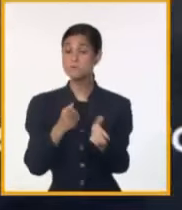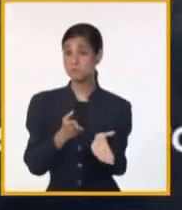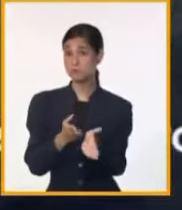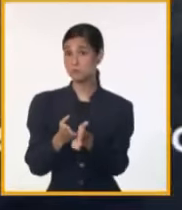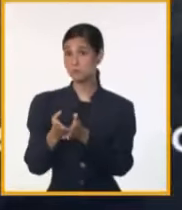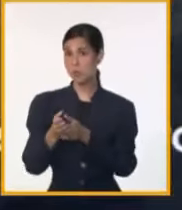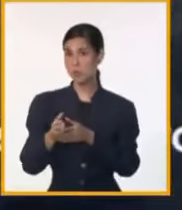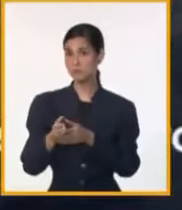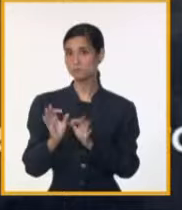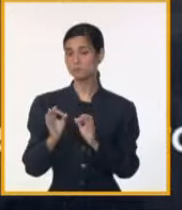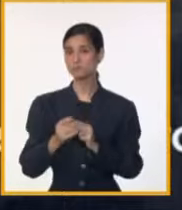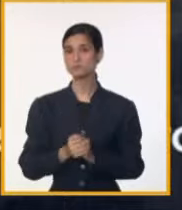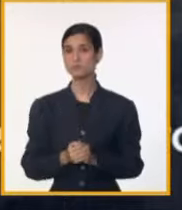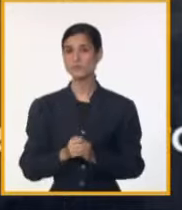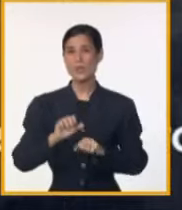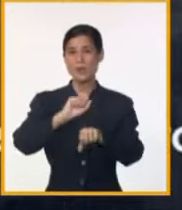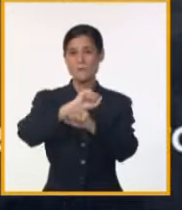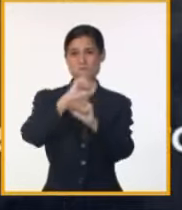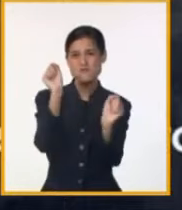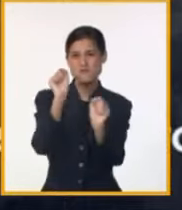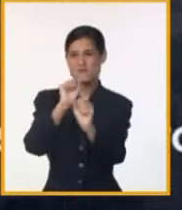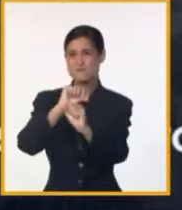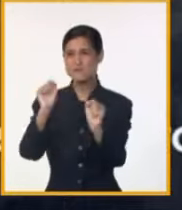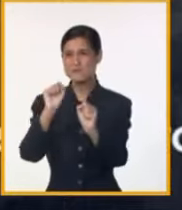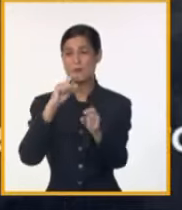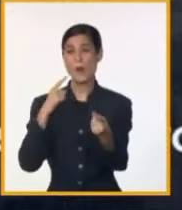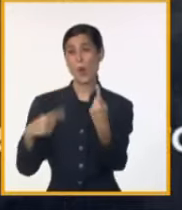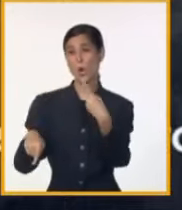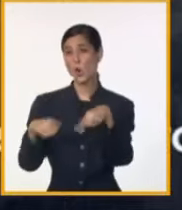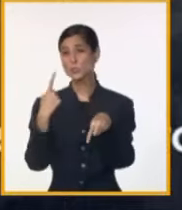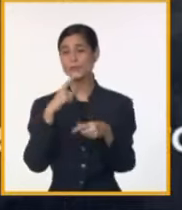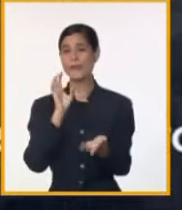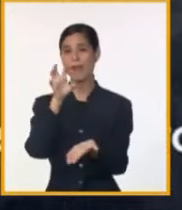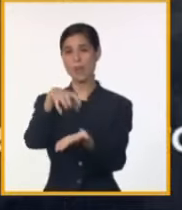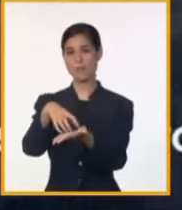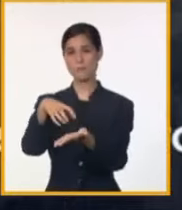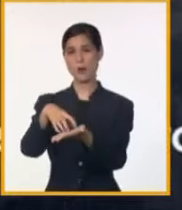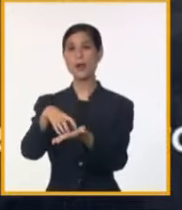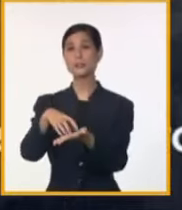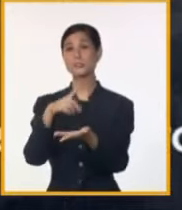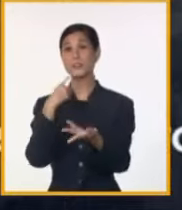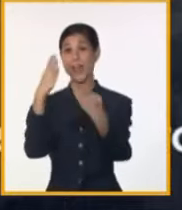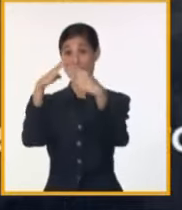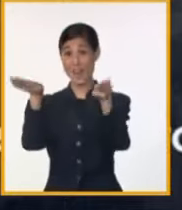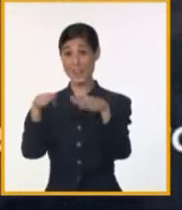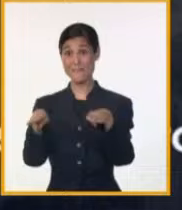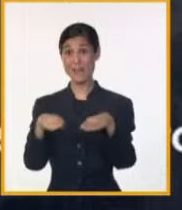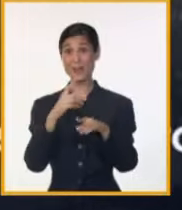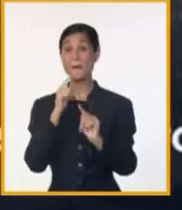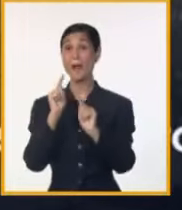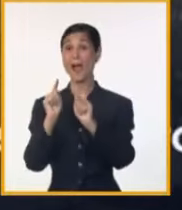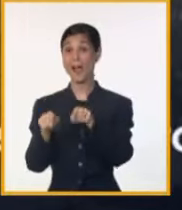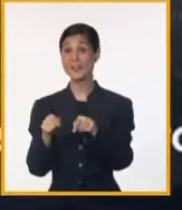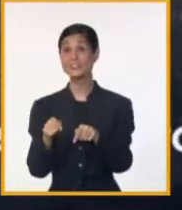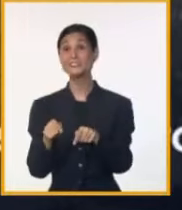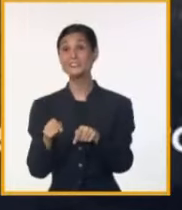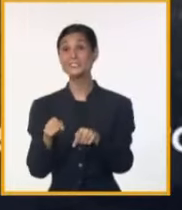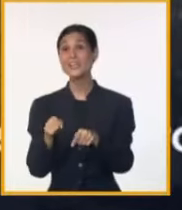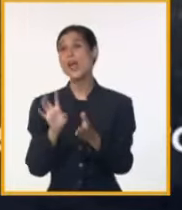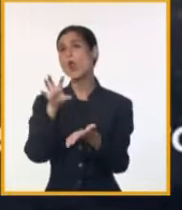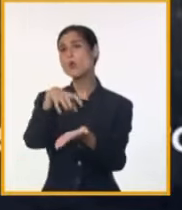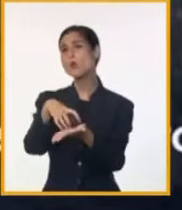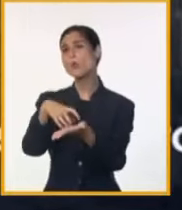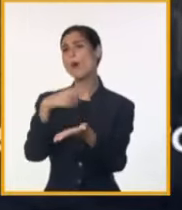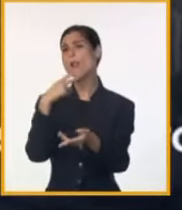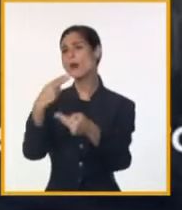los ataques aéreos israelíes se dirigieron contra un barrio del sur de beirut considerando un bastión de hesola en dicho Distrito se podían